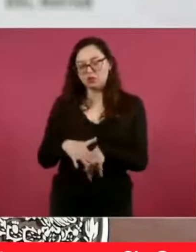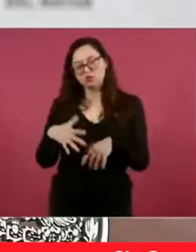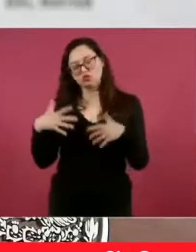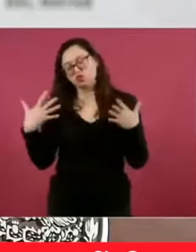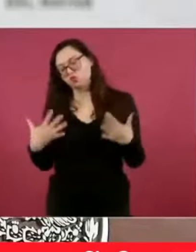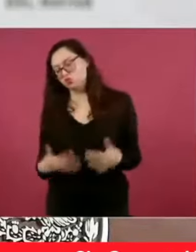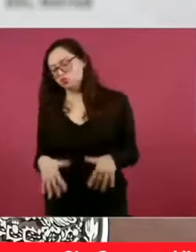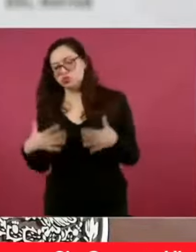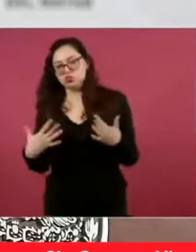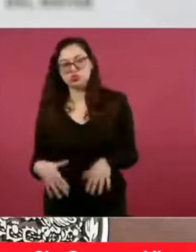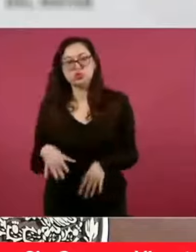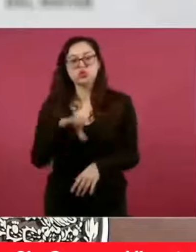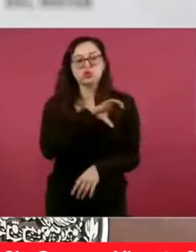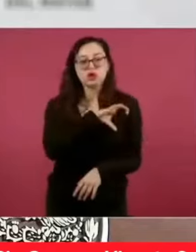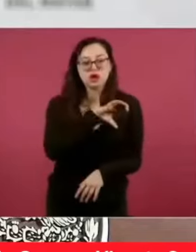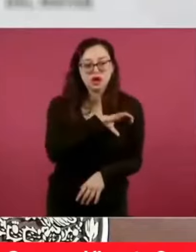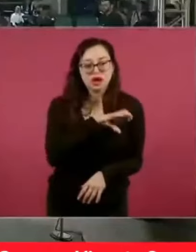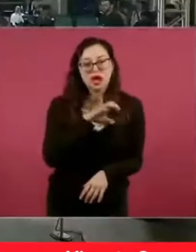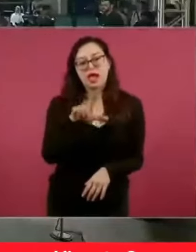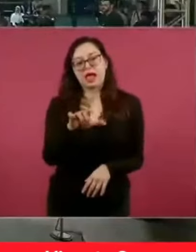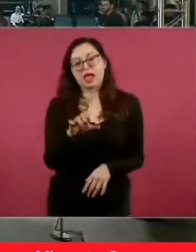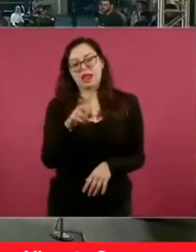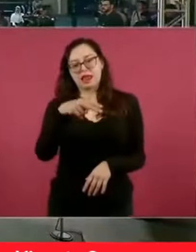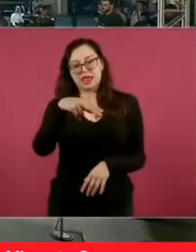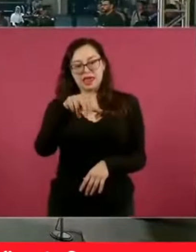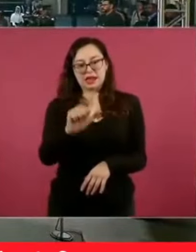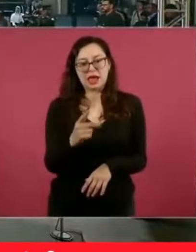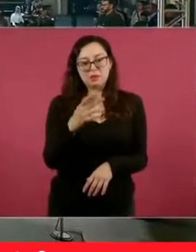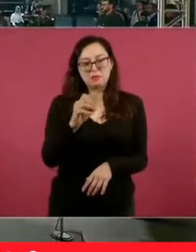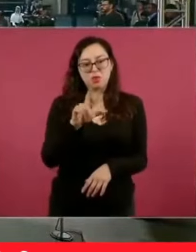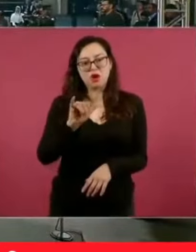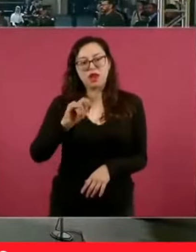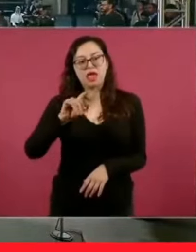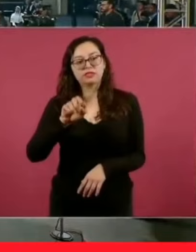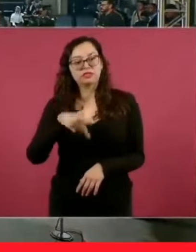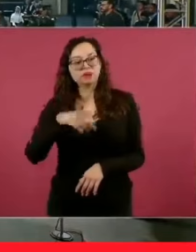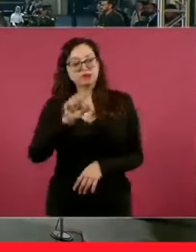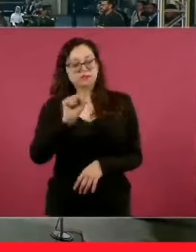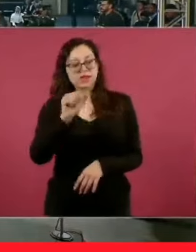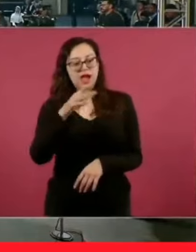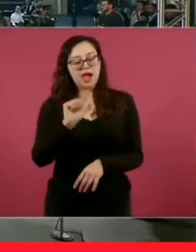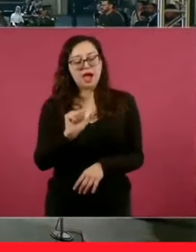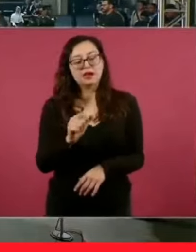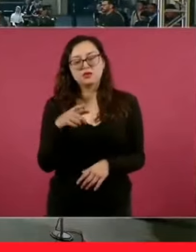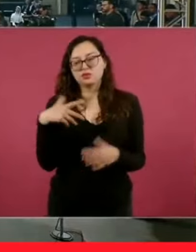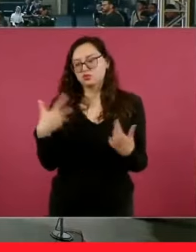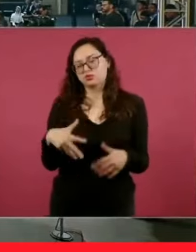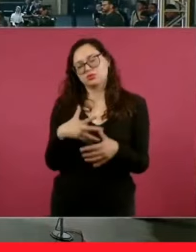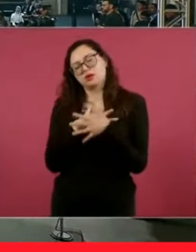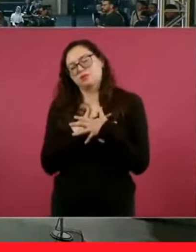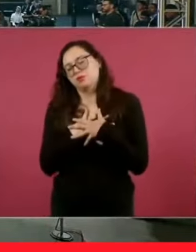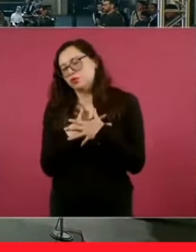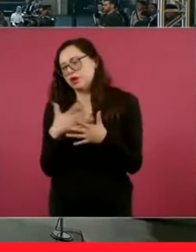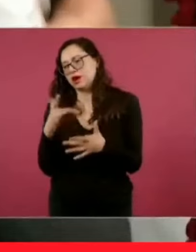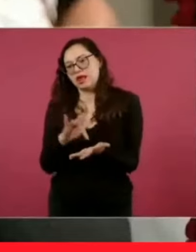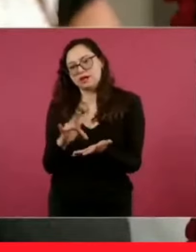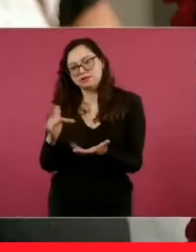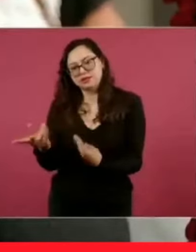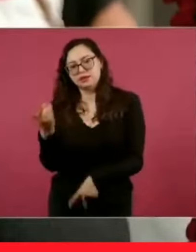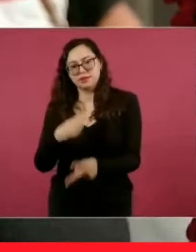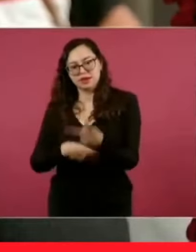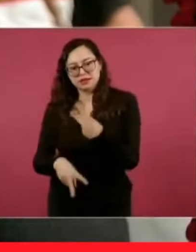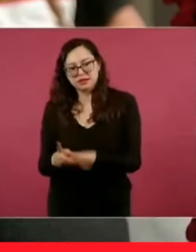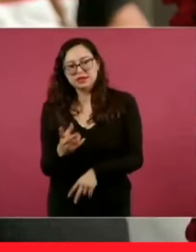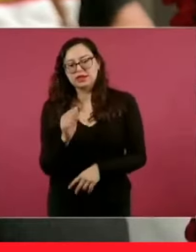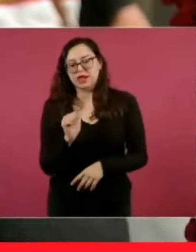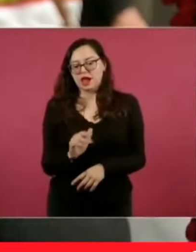supuesto, querida Elena Poniatowska Amor, gracias por estar esta mañana aquí. Arturo Beristain,